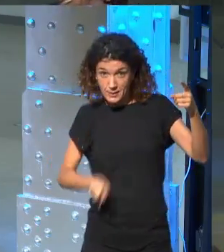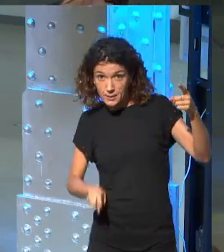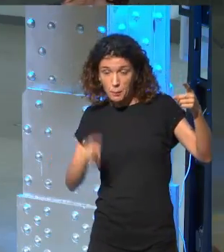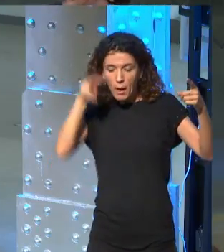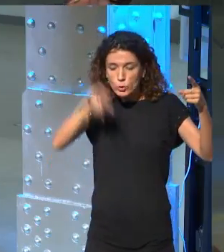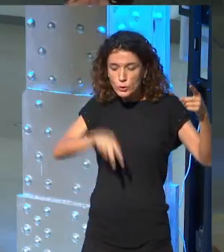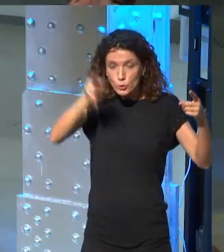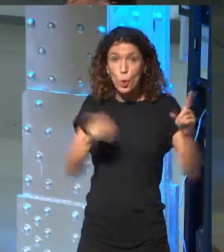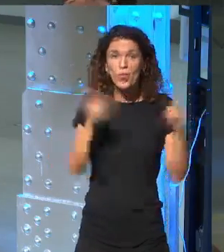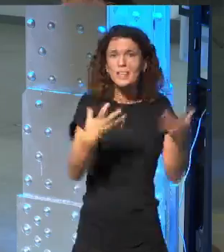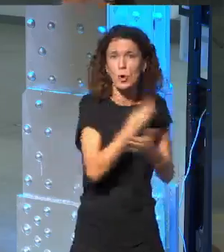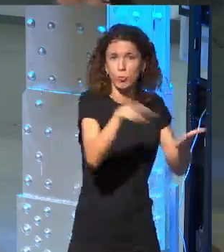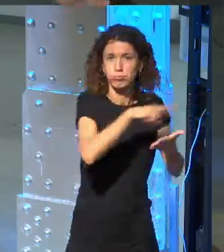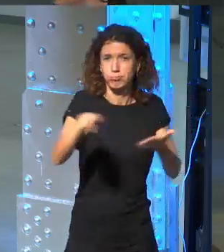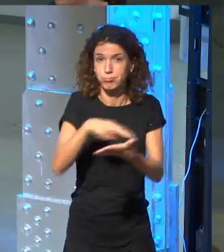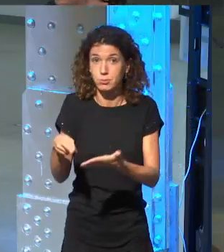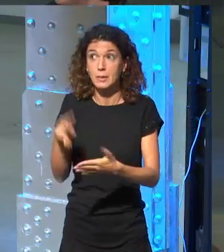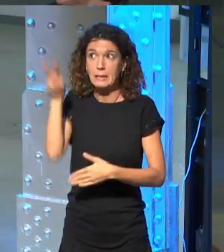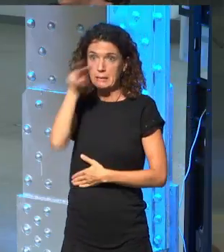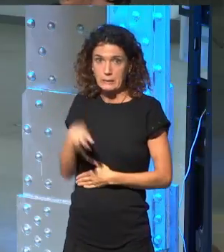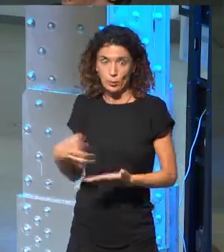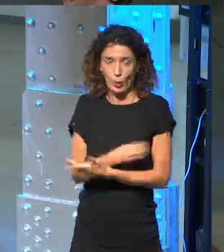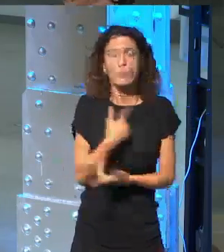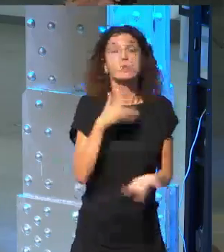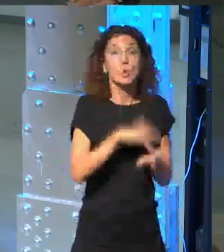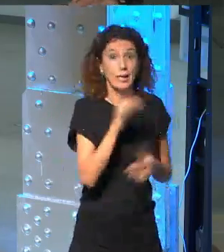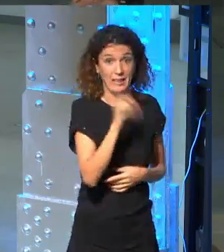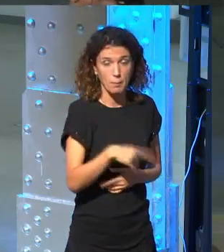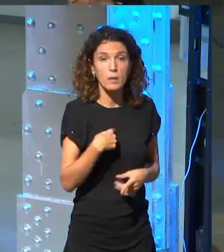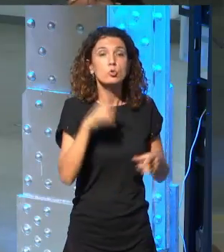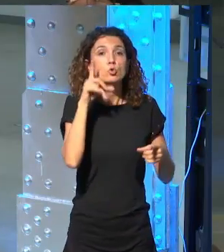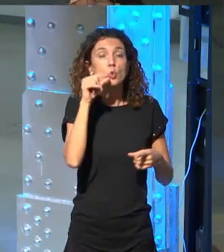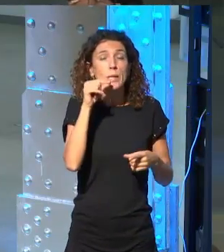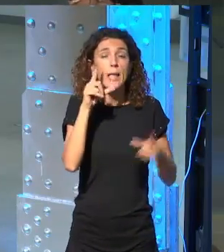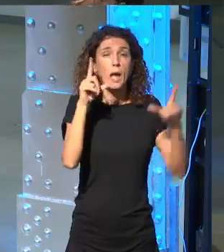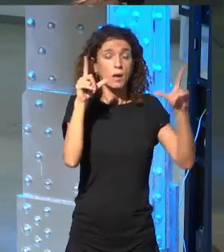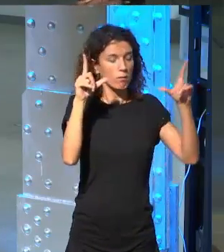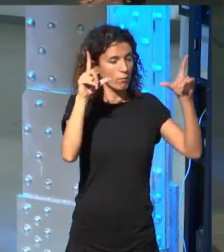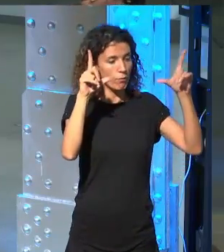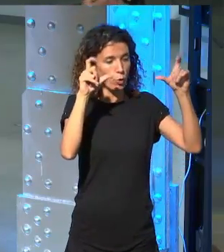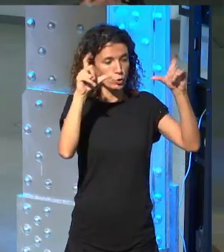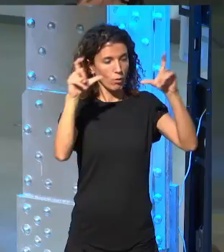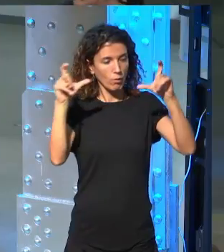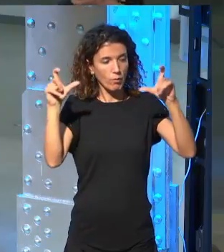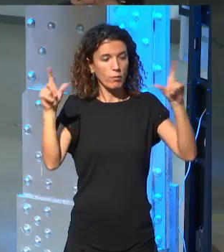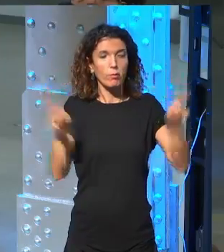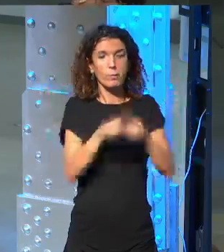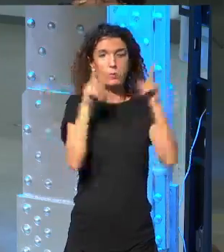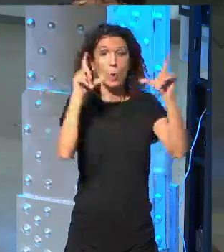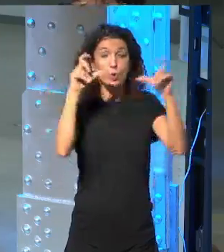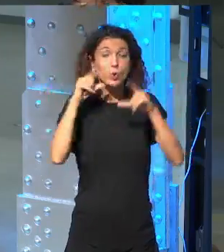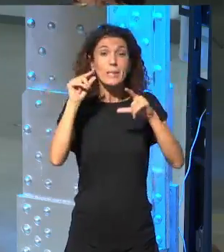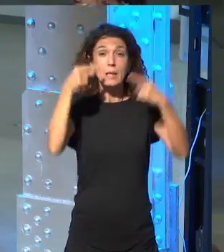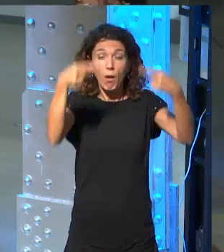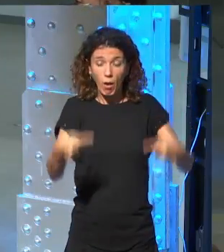como, cancela todas tus citas. Bueno, otra cosa que ha pasado es que he roto Twitter. O sea, el hilo ya no funciona. Los tweets